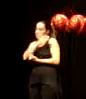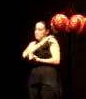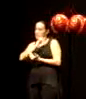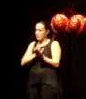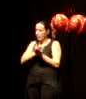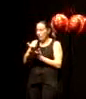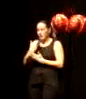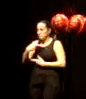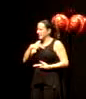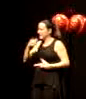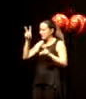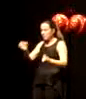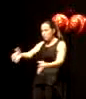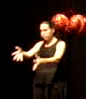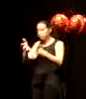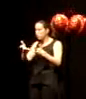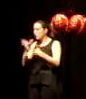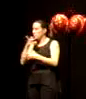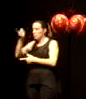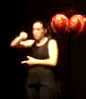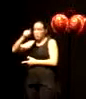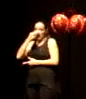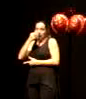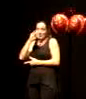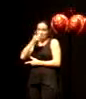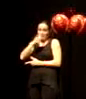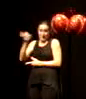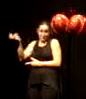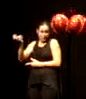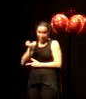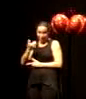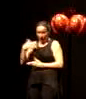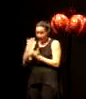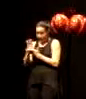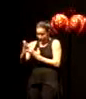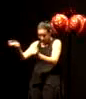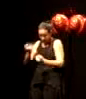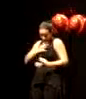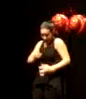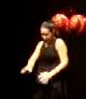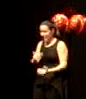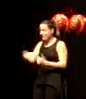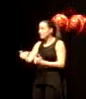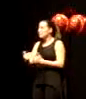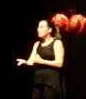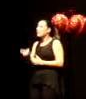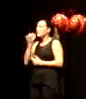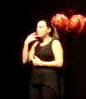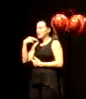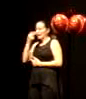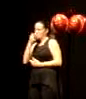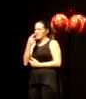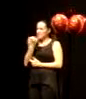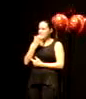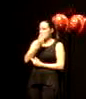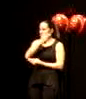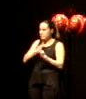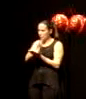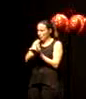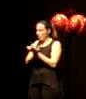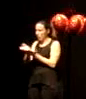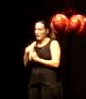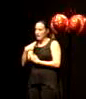un tema que me apasiona, cualquiera de ustedes interesado puede asistir a mis cursos, pero sí me parece interesante ver estos dos ejemplos. Y ya para